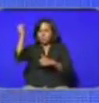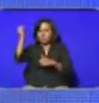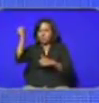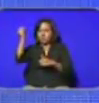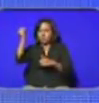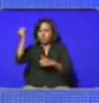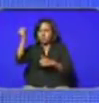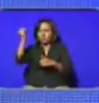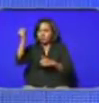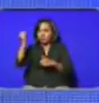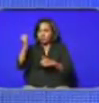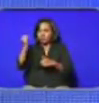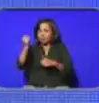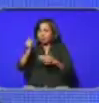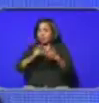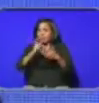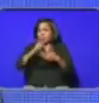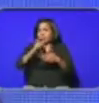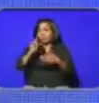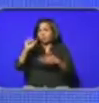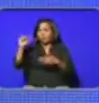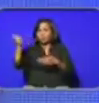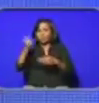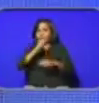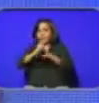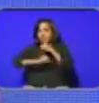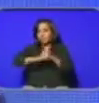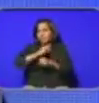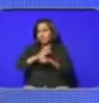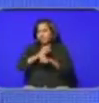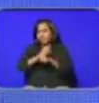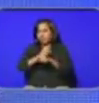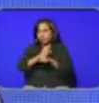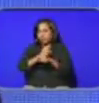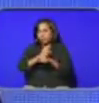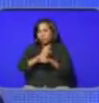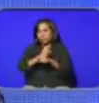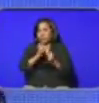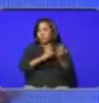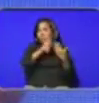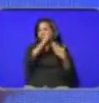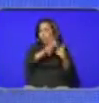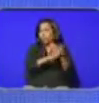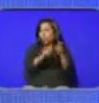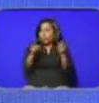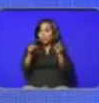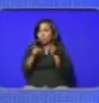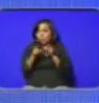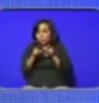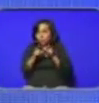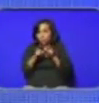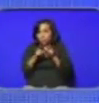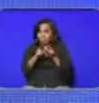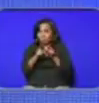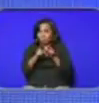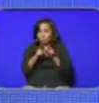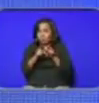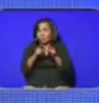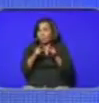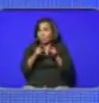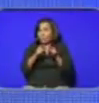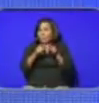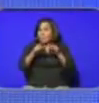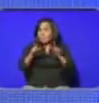los próximos 10 años, por eso le digo que este es un proyecto a corto plazo, mediano y largo plazo, porque es un